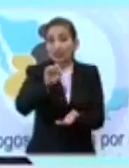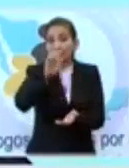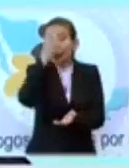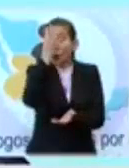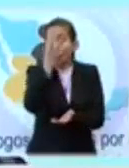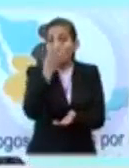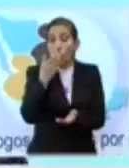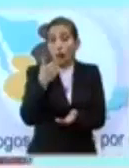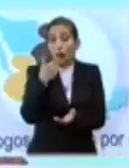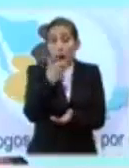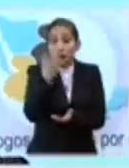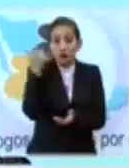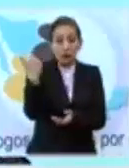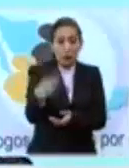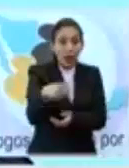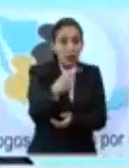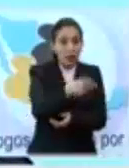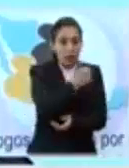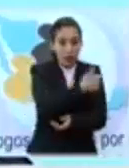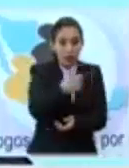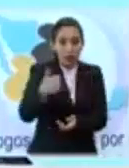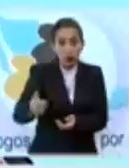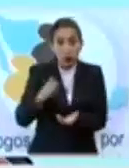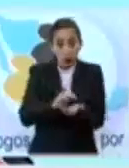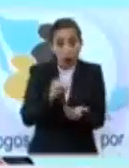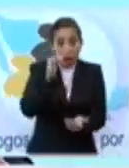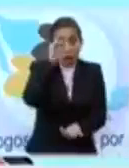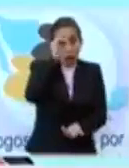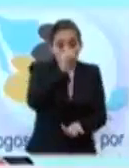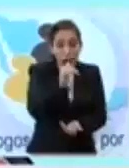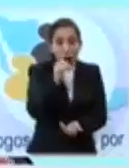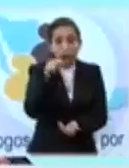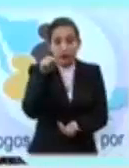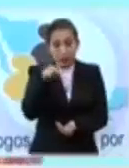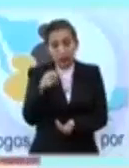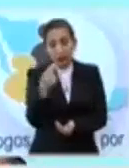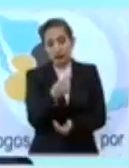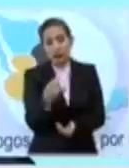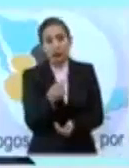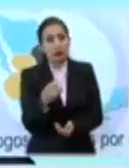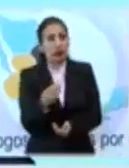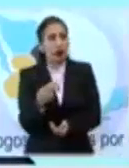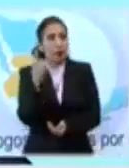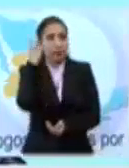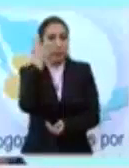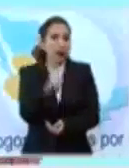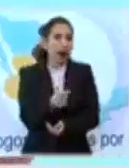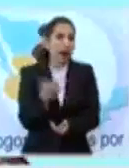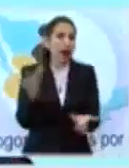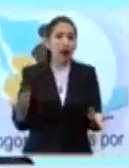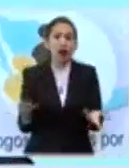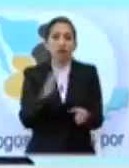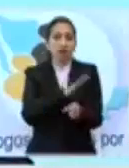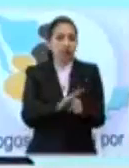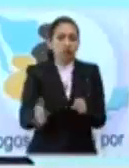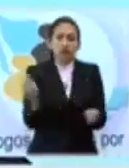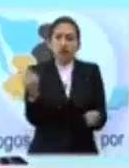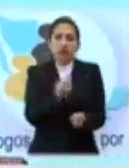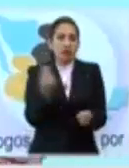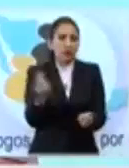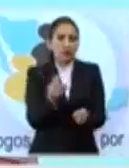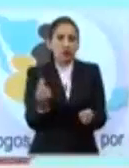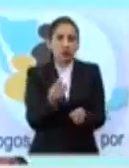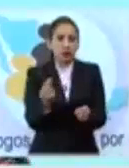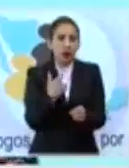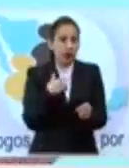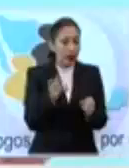35,364 pesos. Esto es mucho mayor a los recursos que se necesitaría, por ejemplo, para cubrir las necesidades de la línea